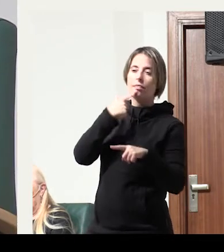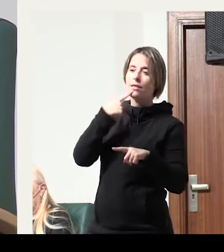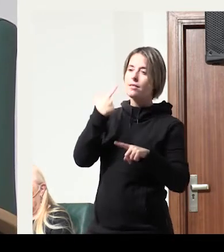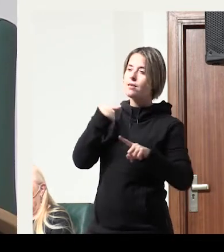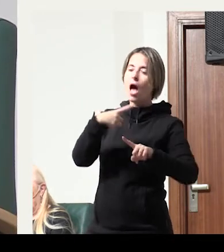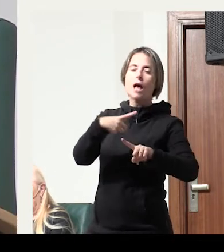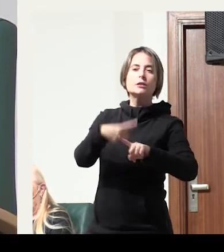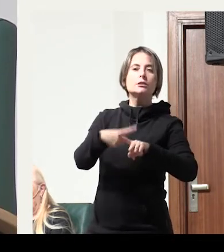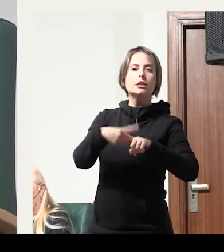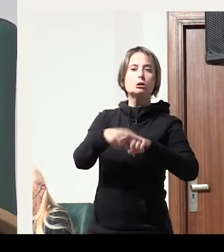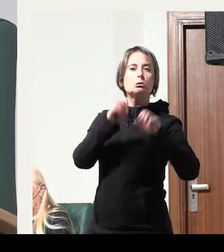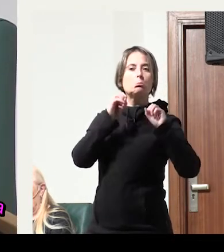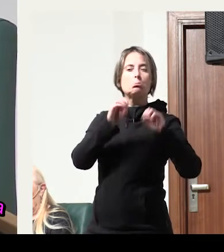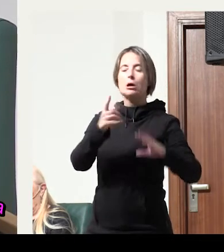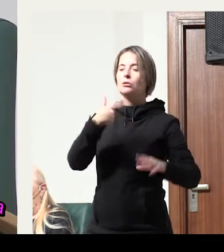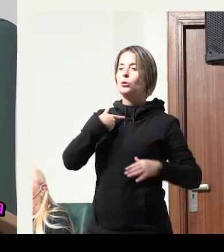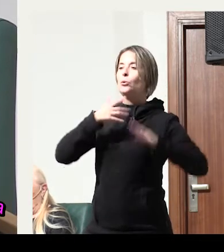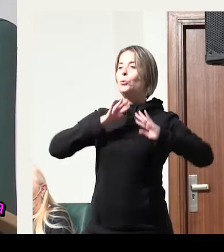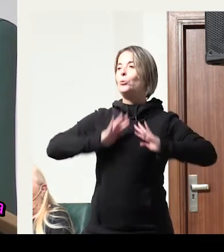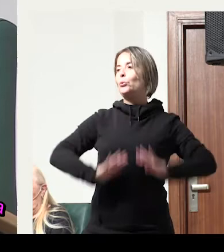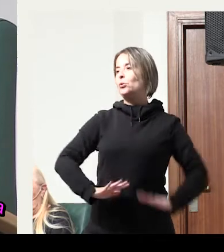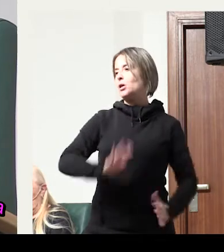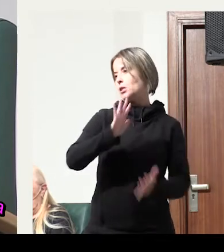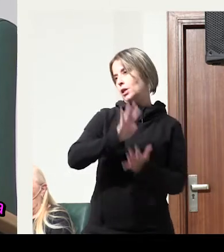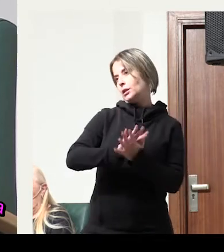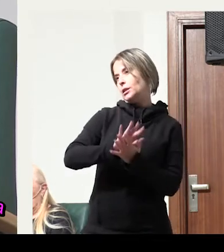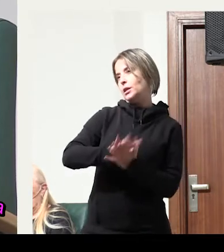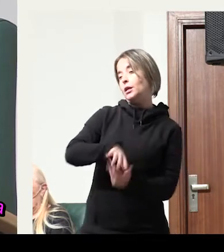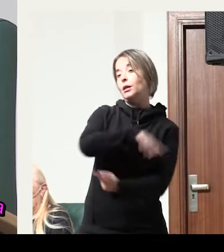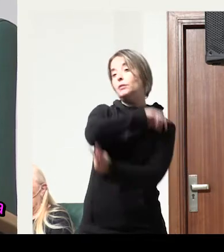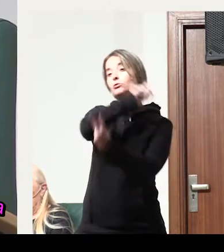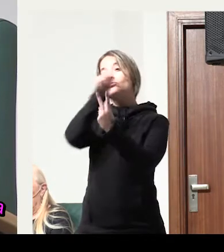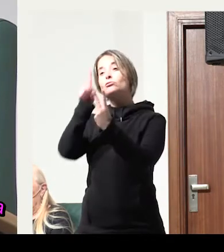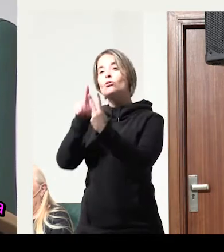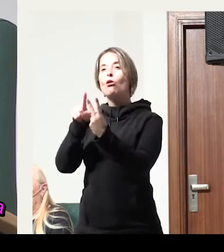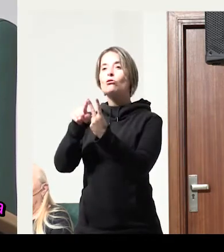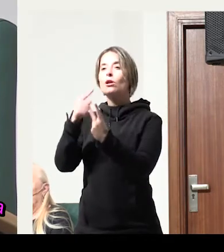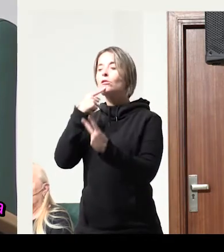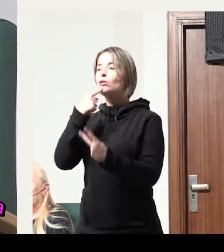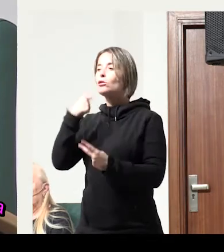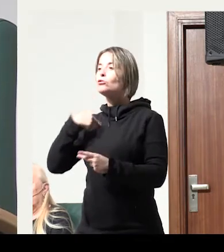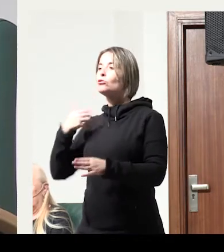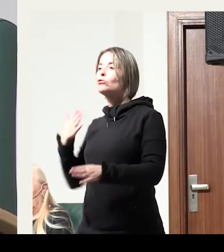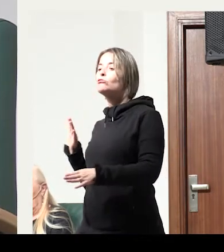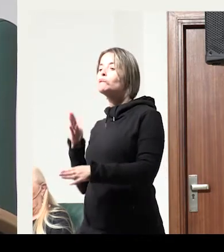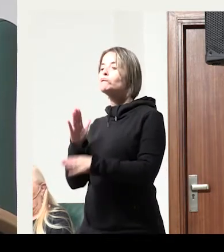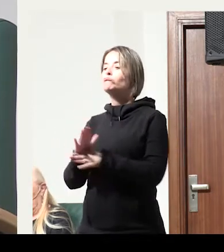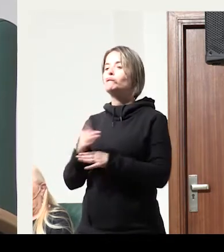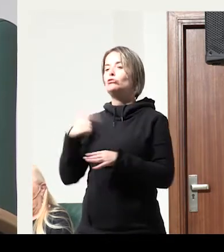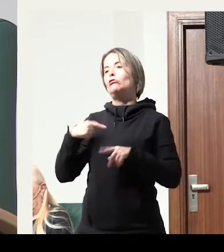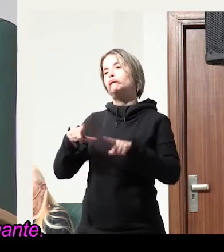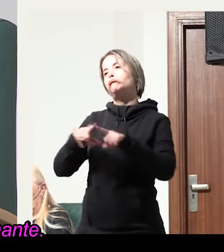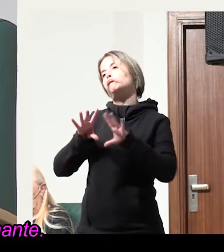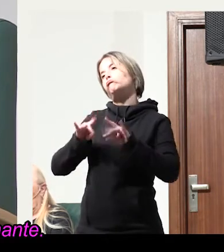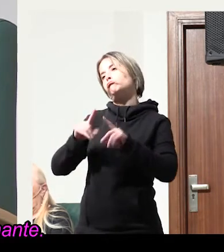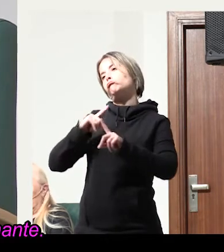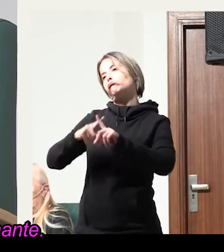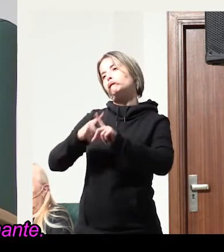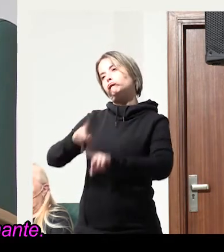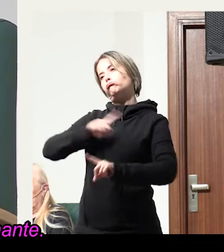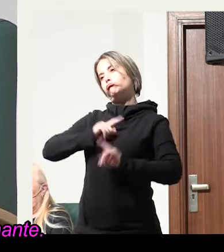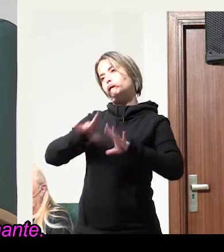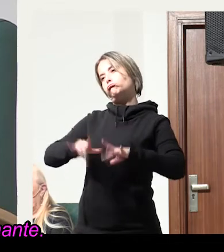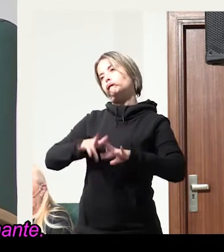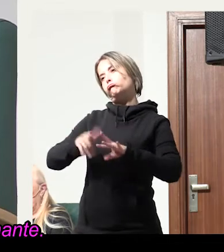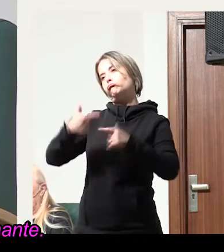tranquila. Otra se presenta a sí mismo como autosexual. La tercera